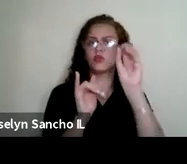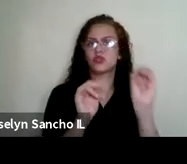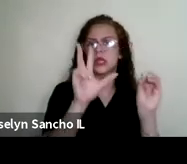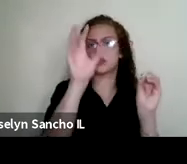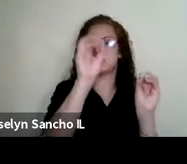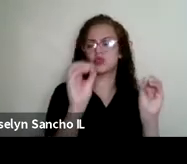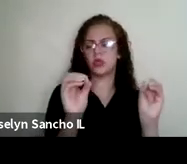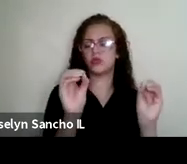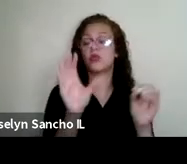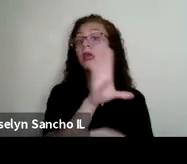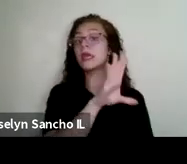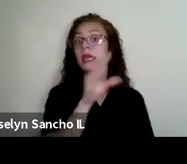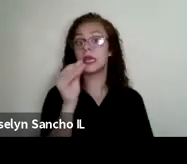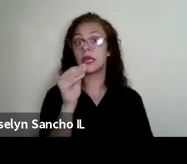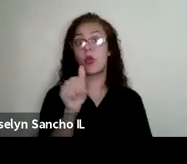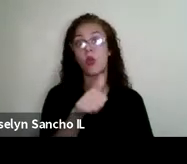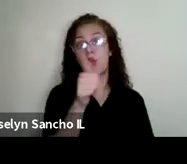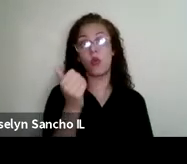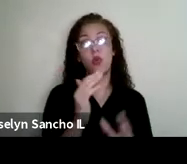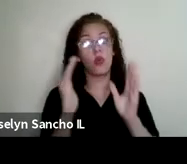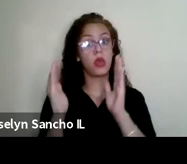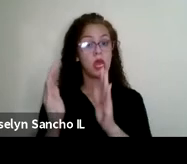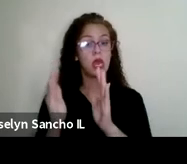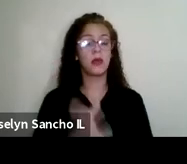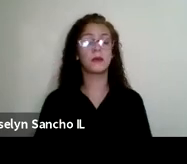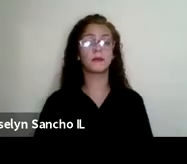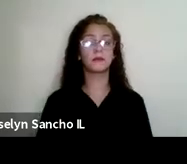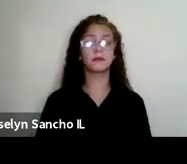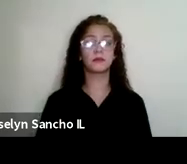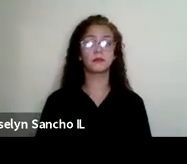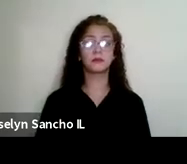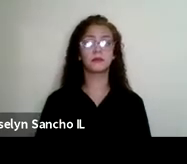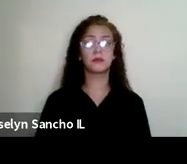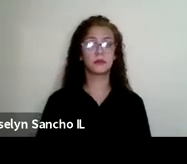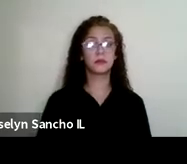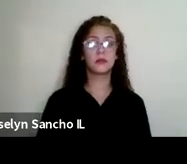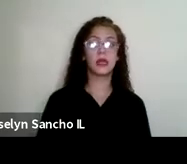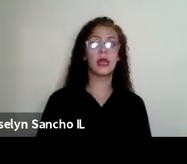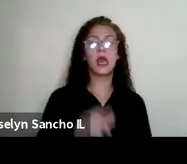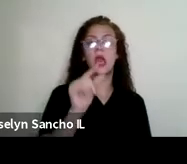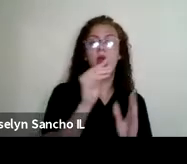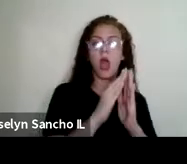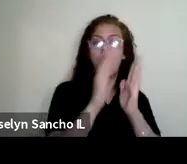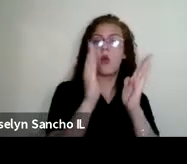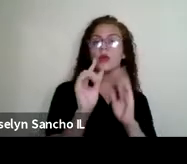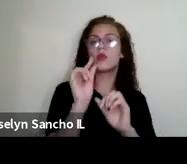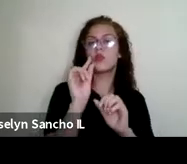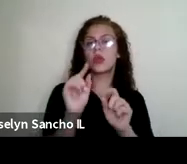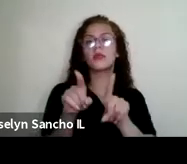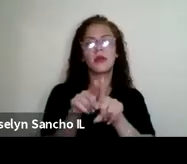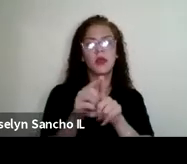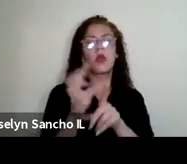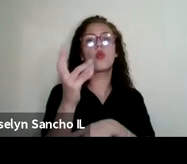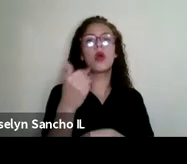3%. Y por otro lado, ¿verdad? Se aumenta, digamos, también la cantidad